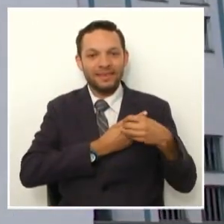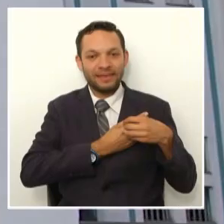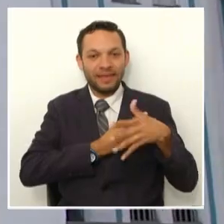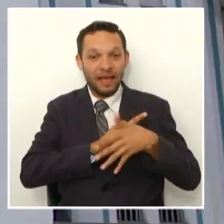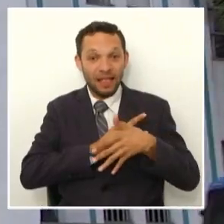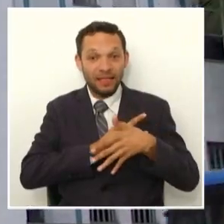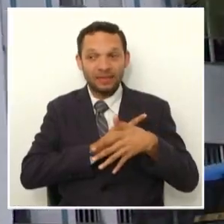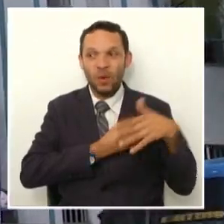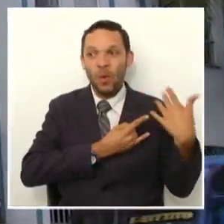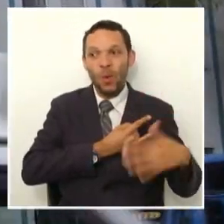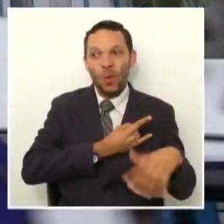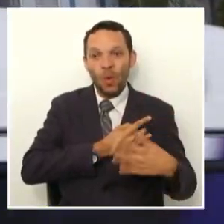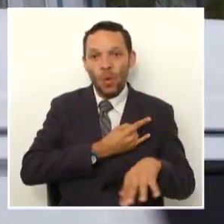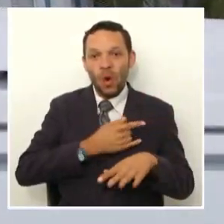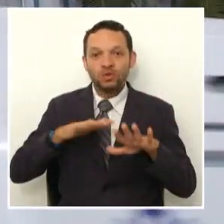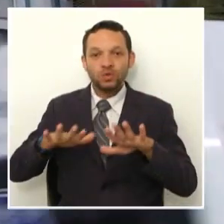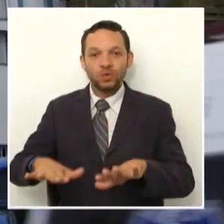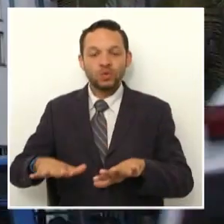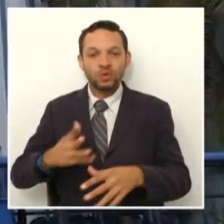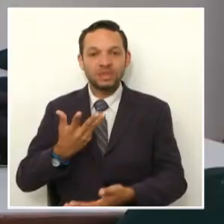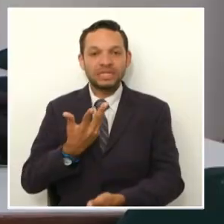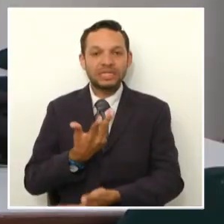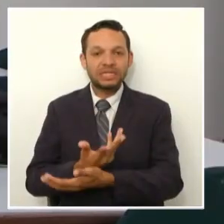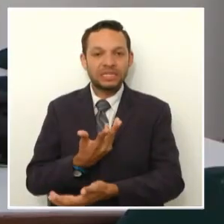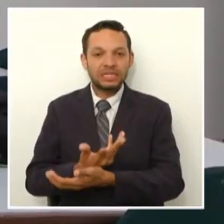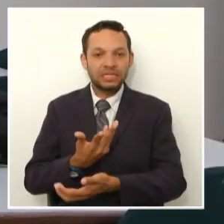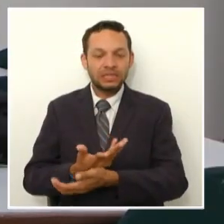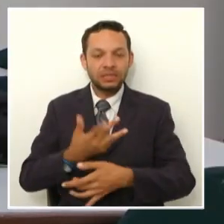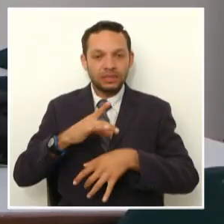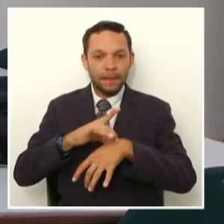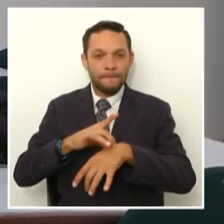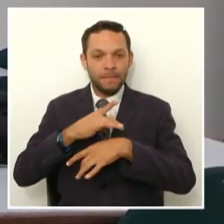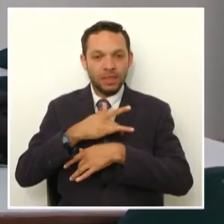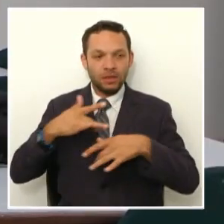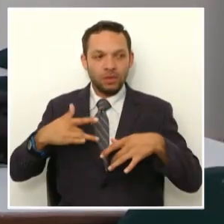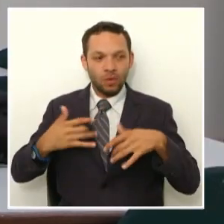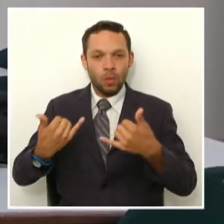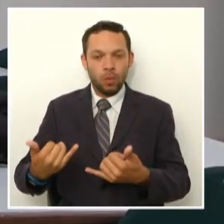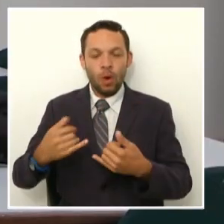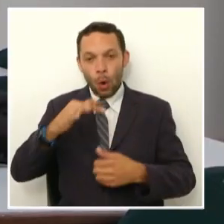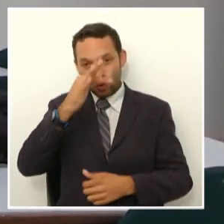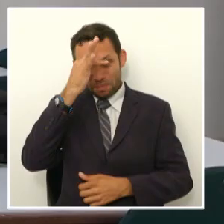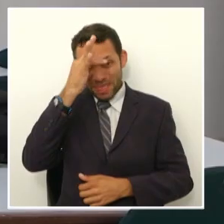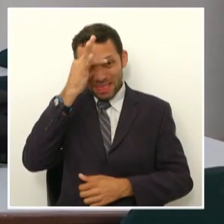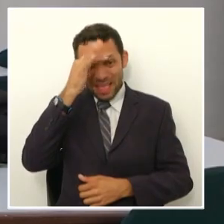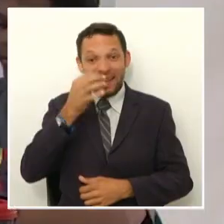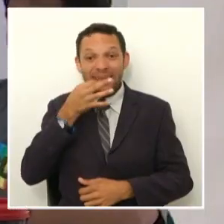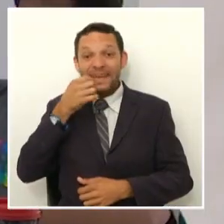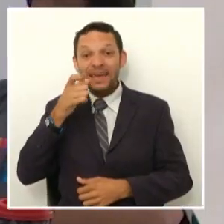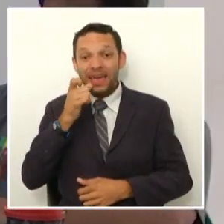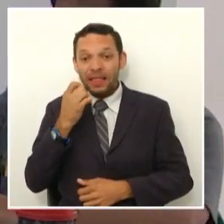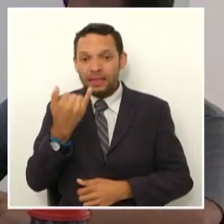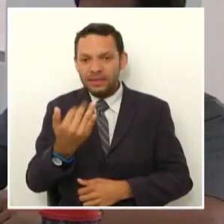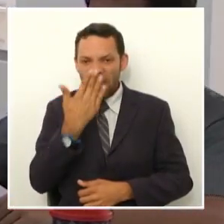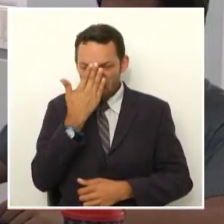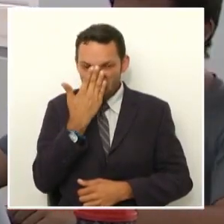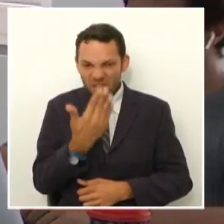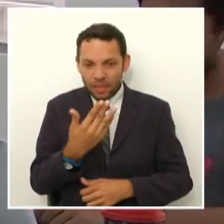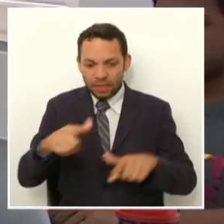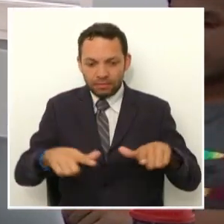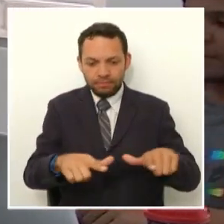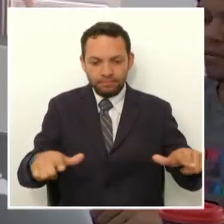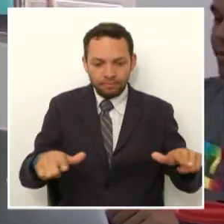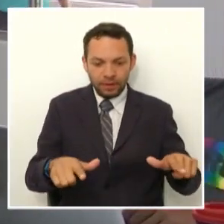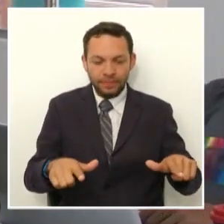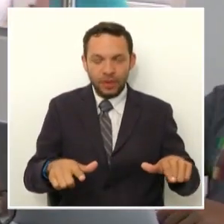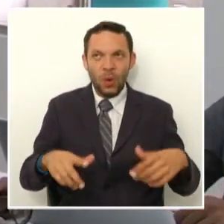Caldas, en la Facultad de Ciencias de la Salud, frente al Hospital de Caldas. Y está rodeado de lo que fue